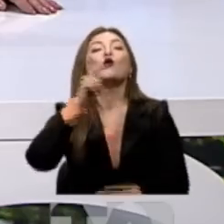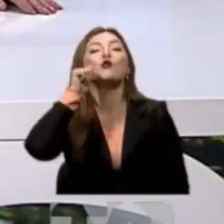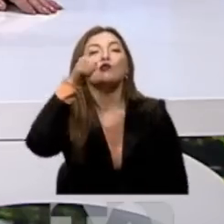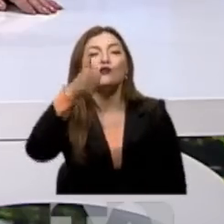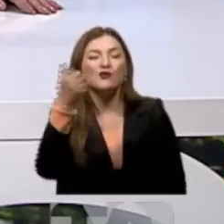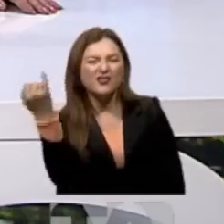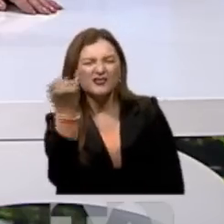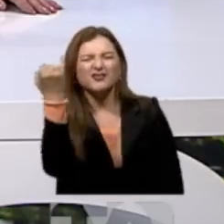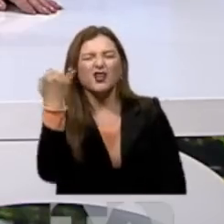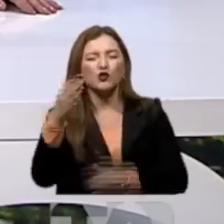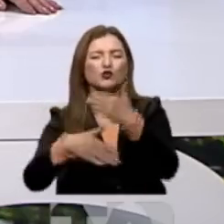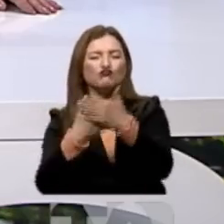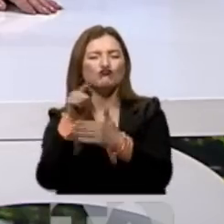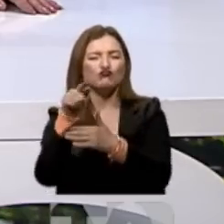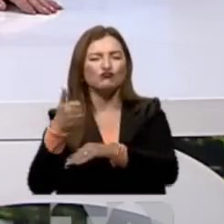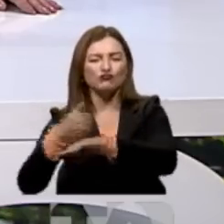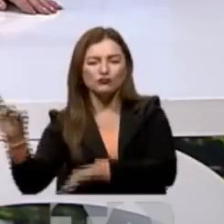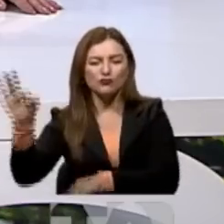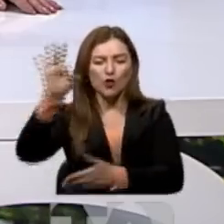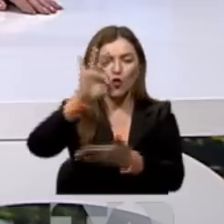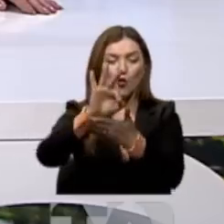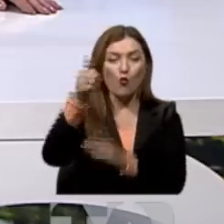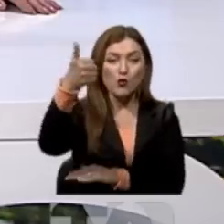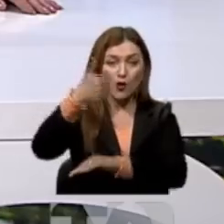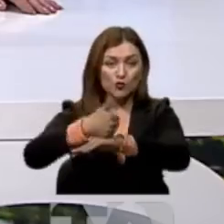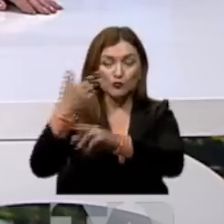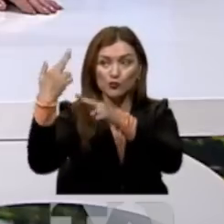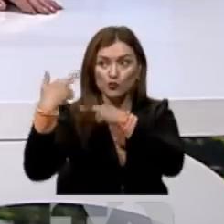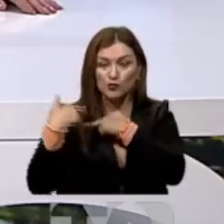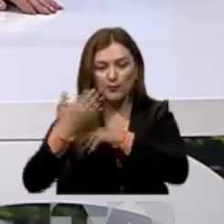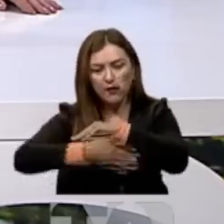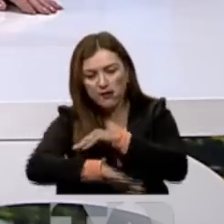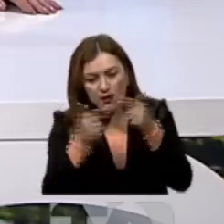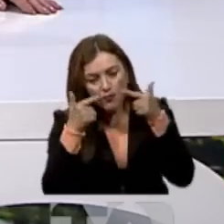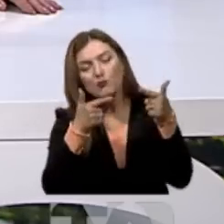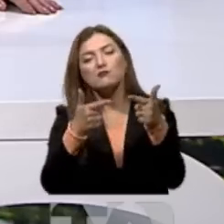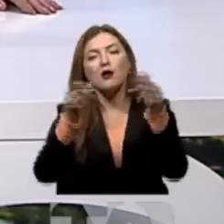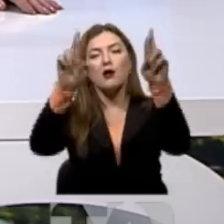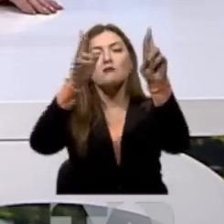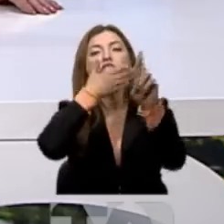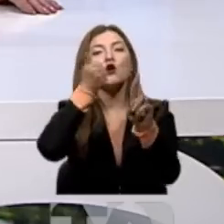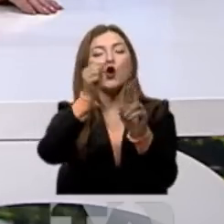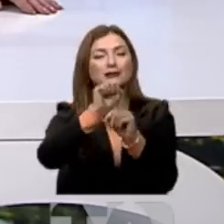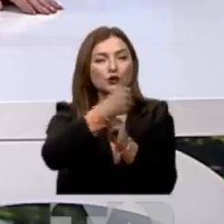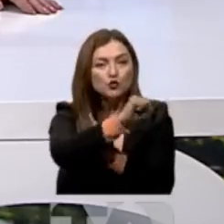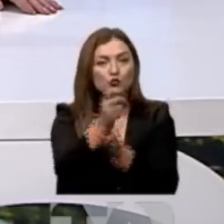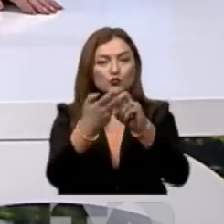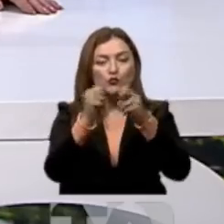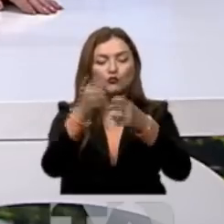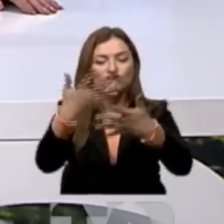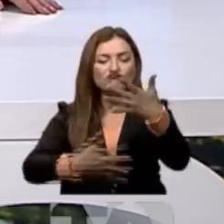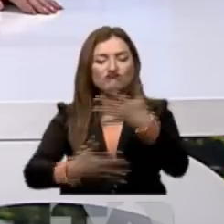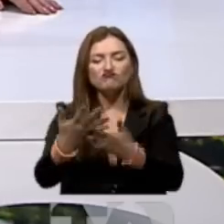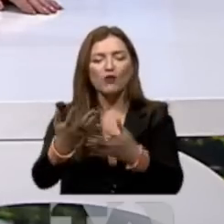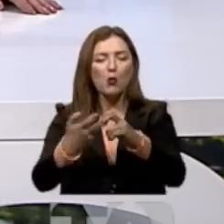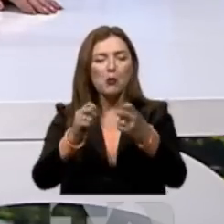autoridad que esté a cargo de las quebradas. Esperemos que así se pueda mejorar la situación, ya que sabemos todos los problemas que se genera